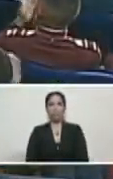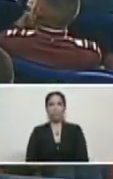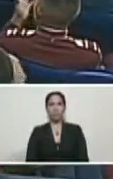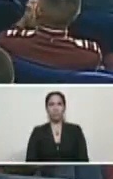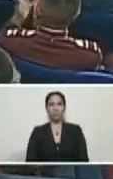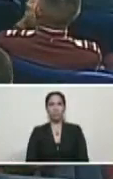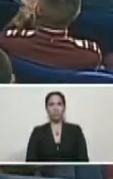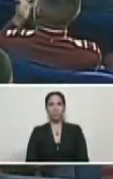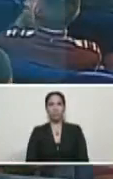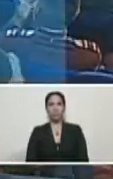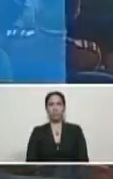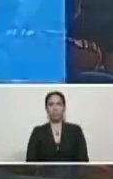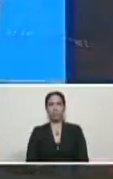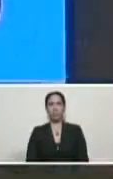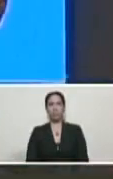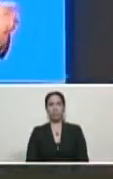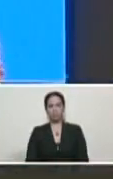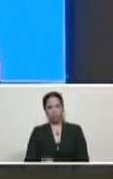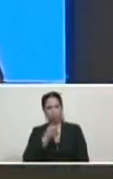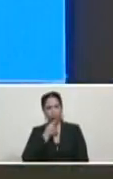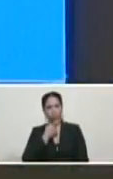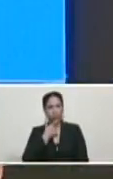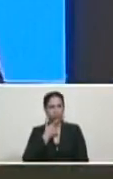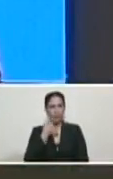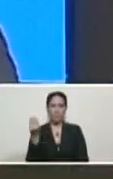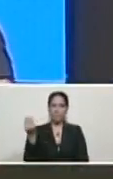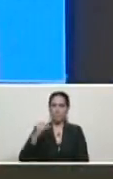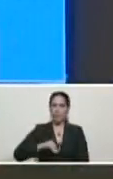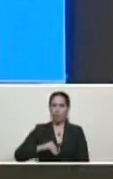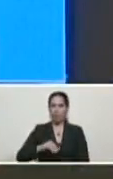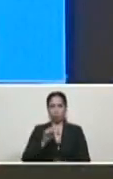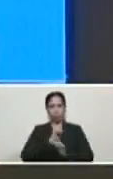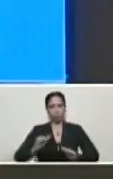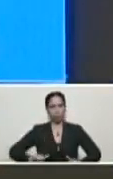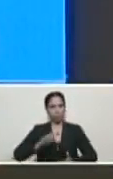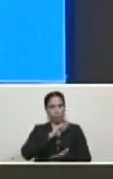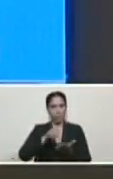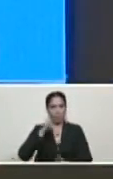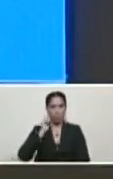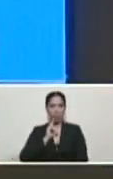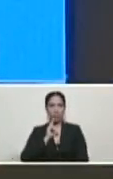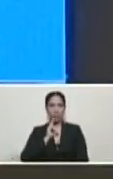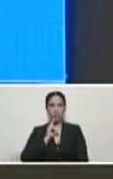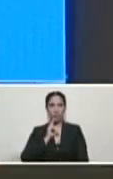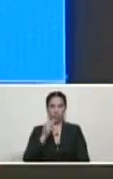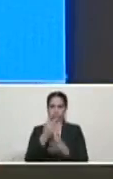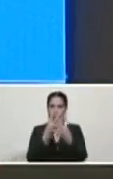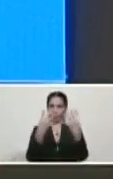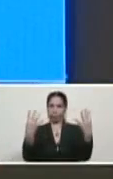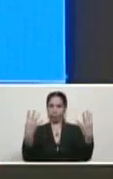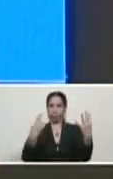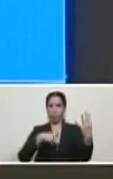Y estuvieran con lo más hermoso que tiene la Fuerza Armada, lo más grande, nuestros cadetes.